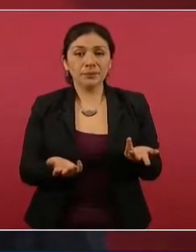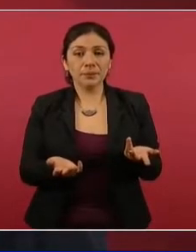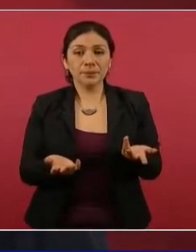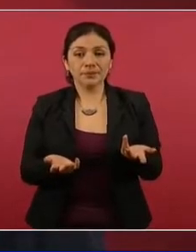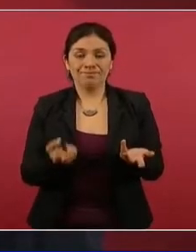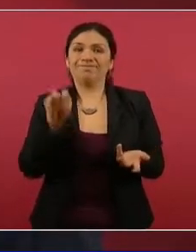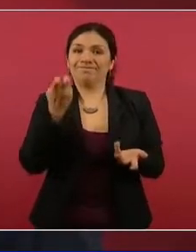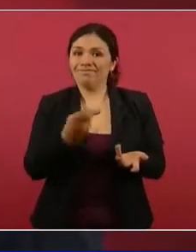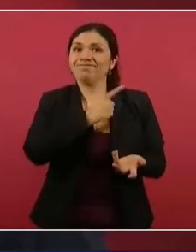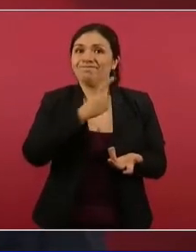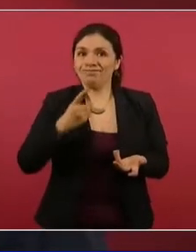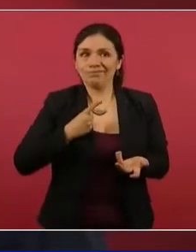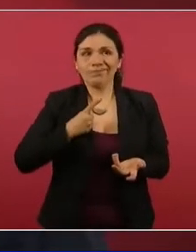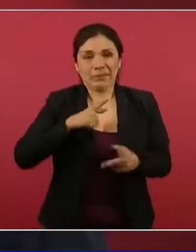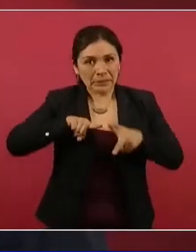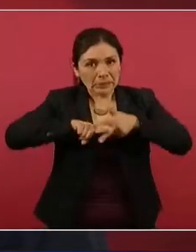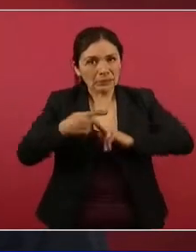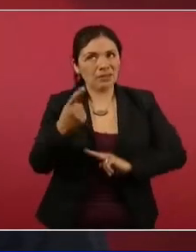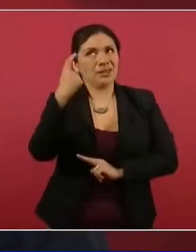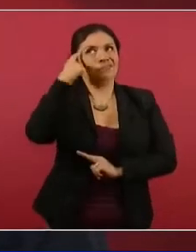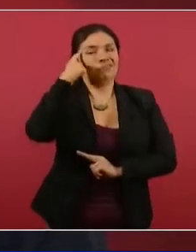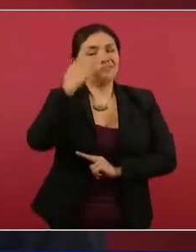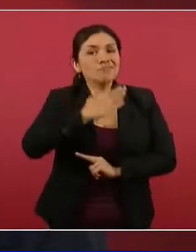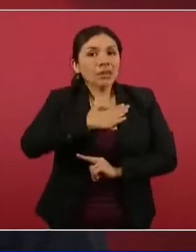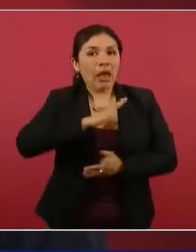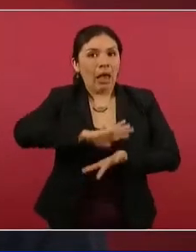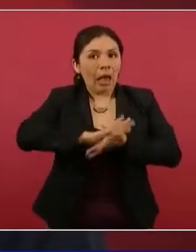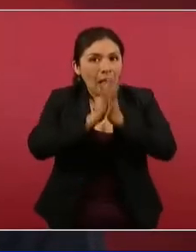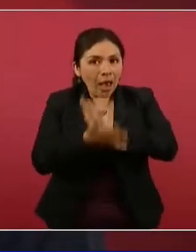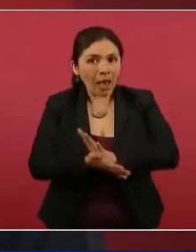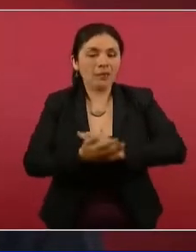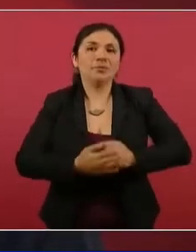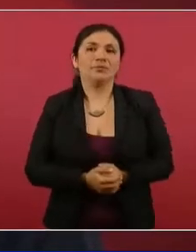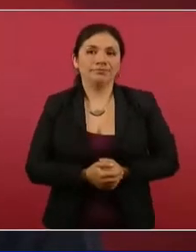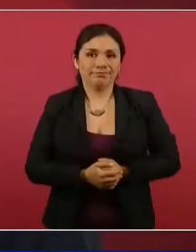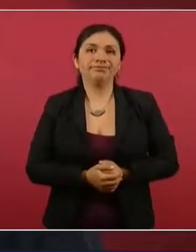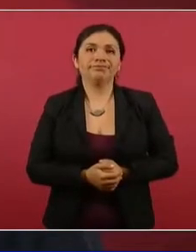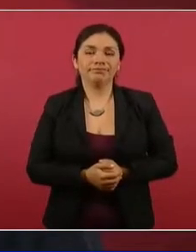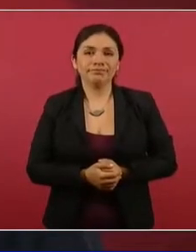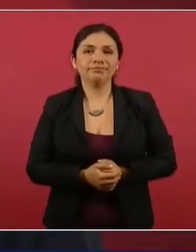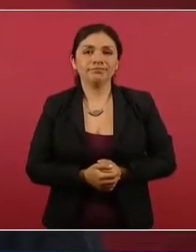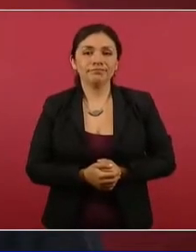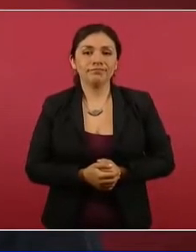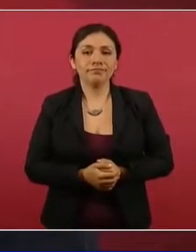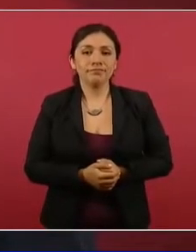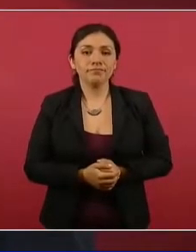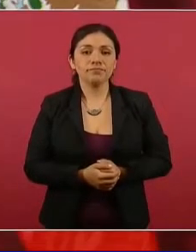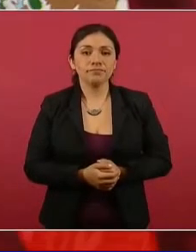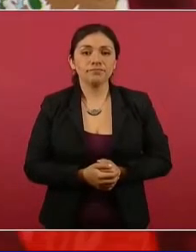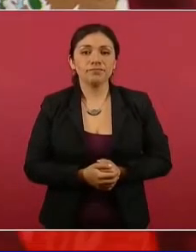Hay que cambiar, hay que transformar. Presidente.